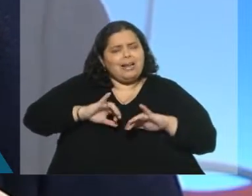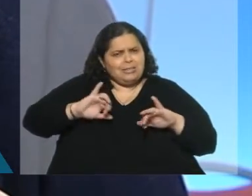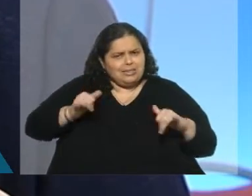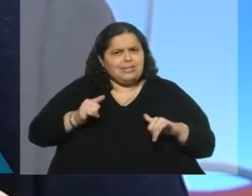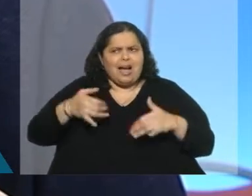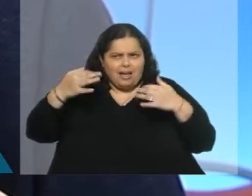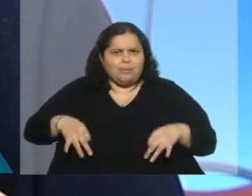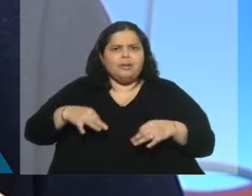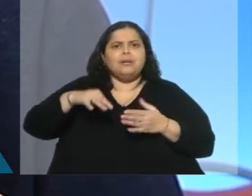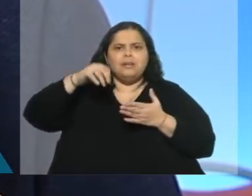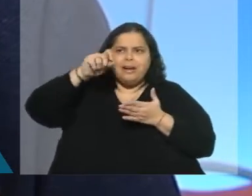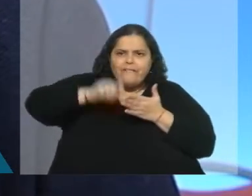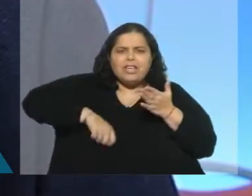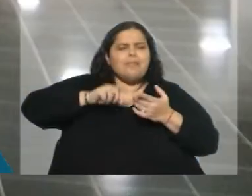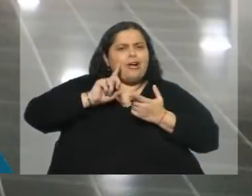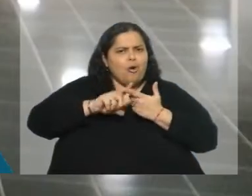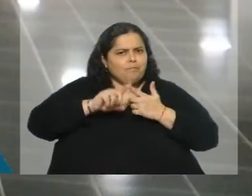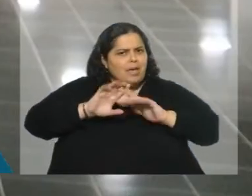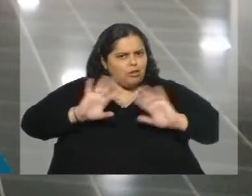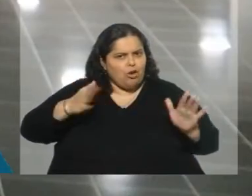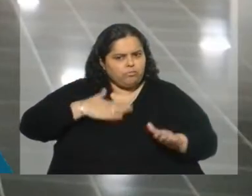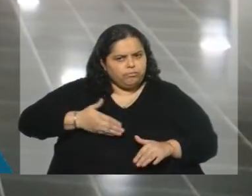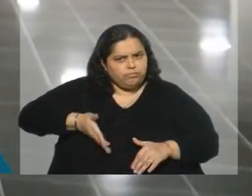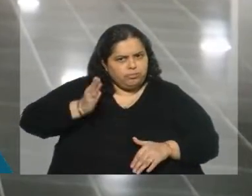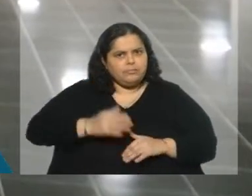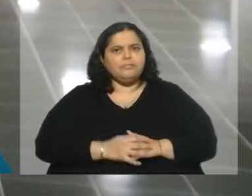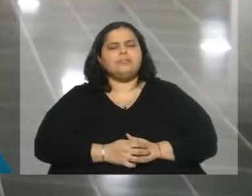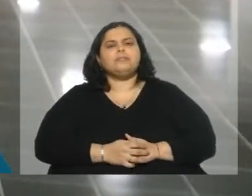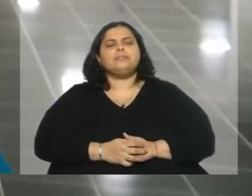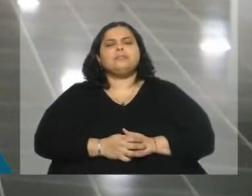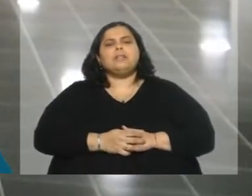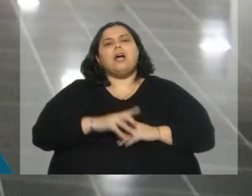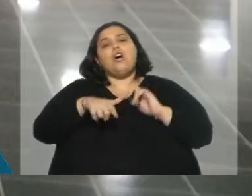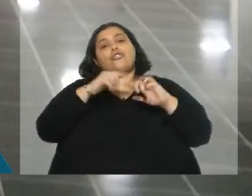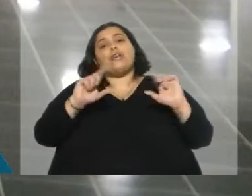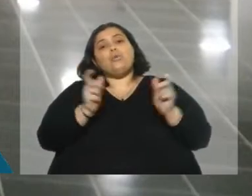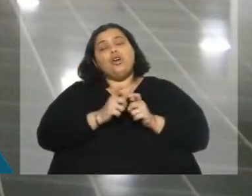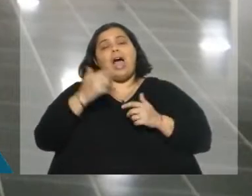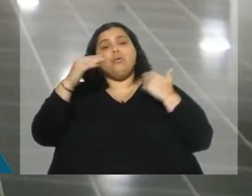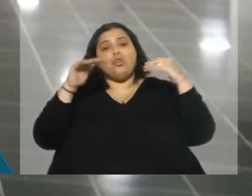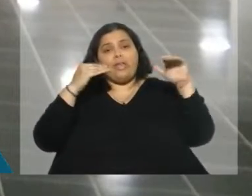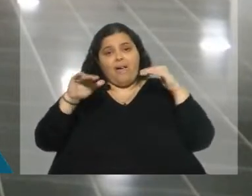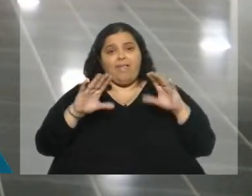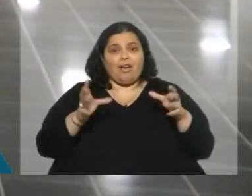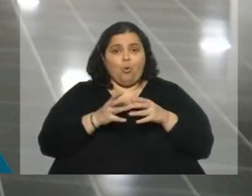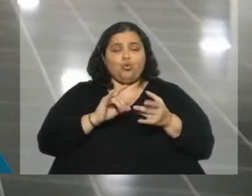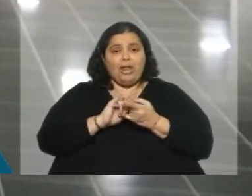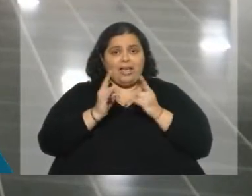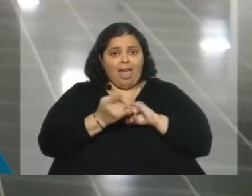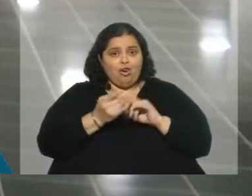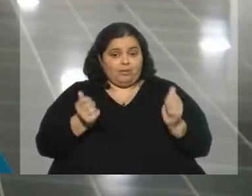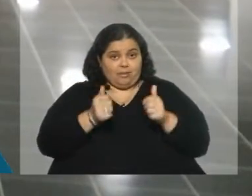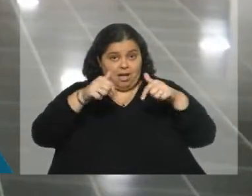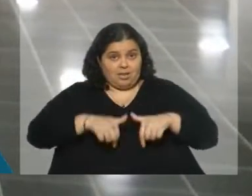recientemente firmados mientras la reunión de las autoridades con los legisladores se desarrolla aquí